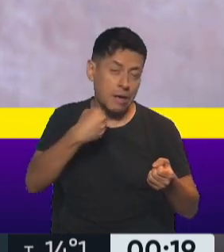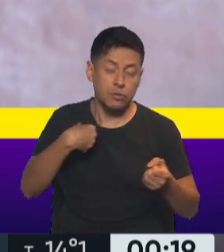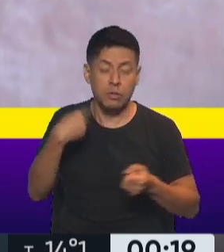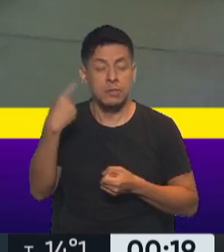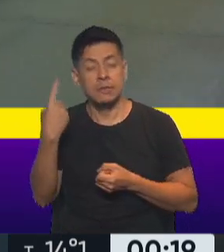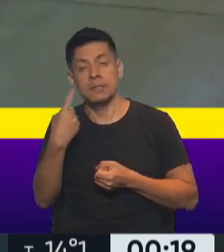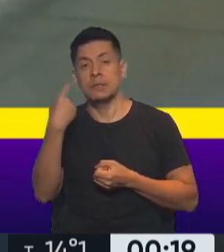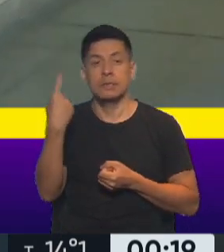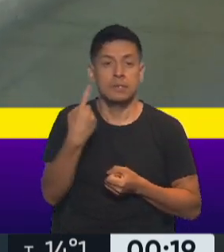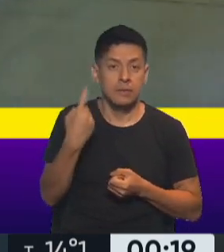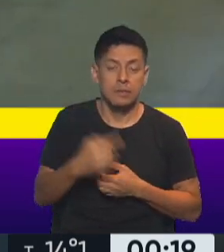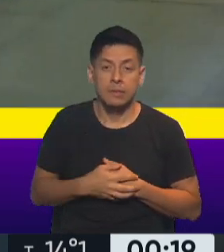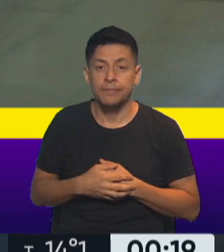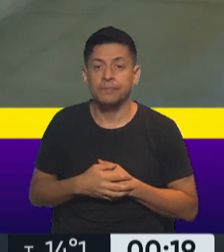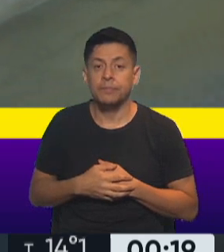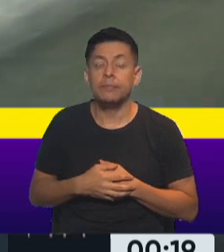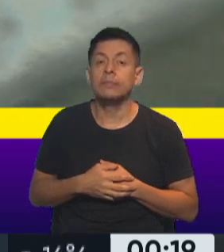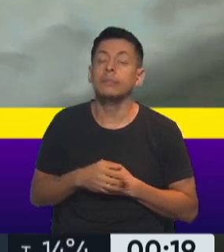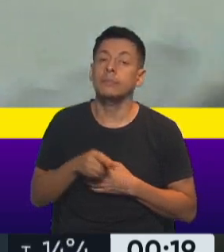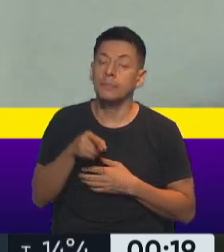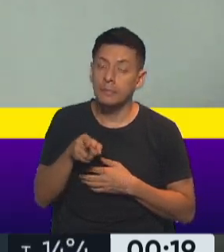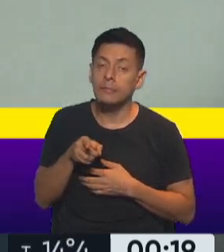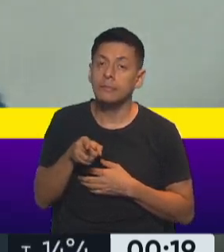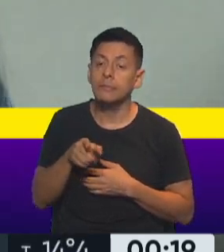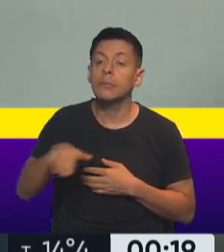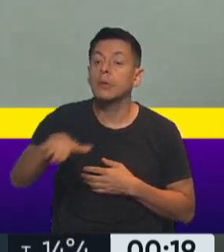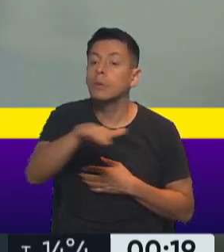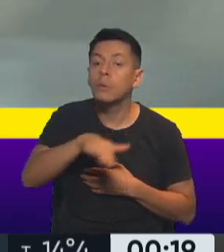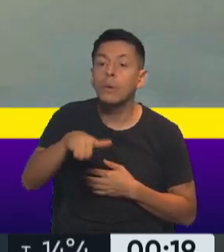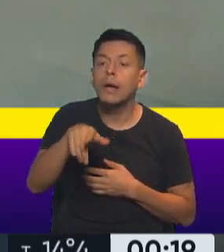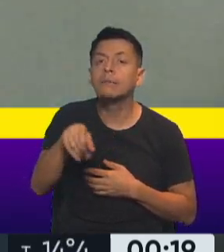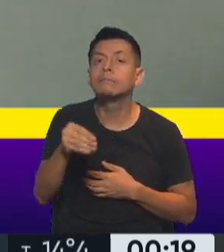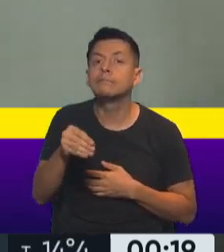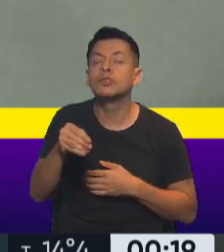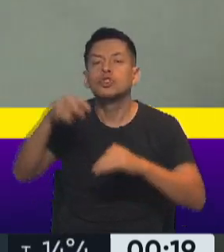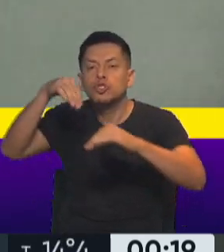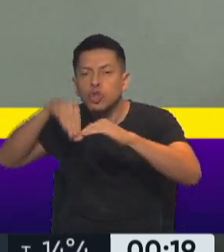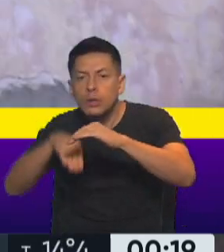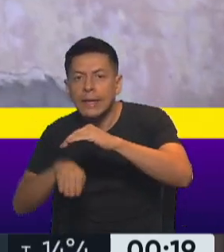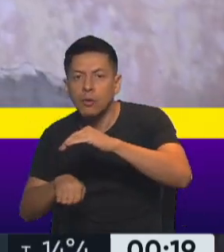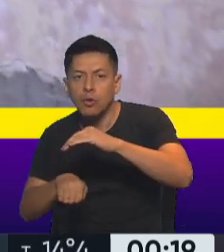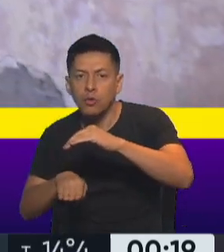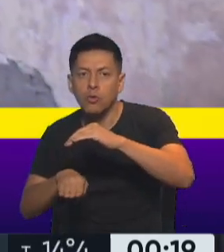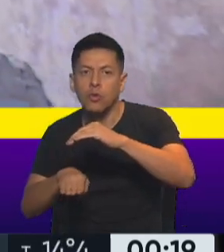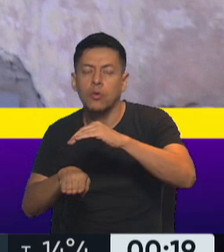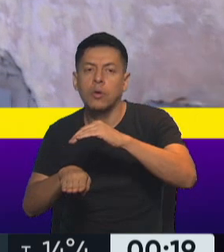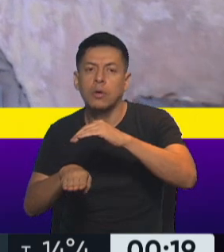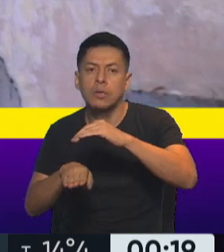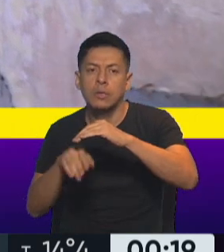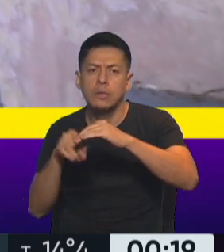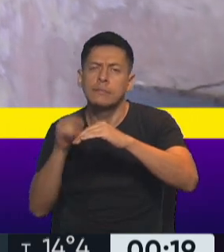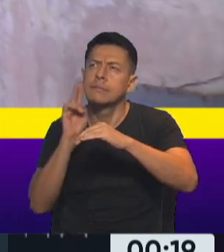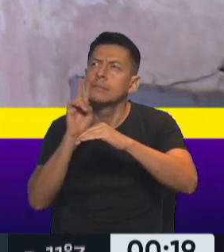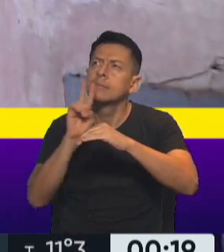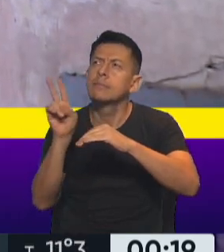desmayo y me bajan a un lugar que resultó ser el sótano. Alcanzo a mirar así con